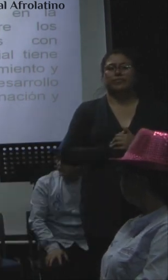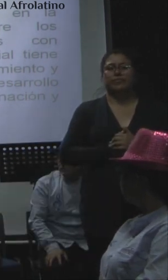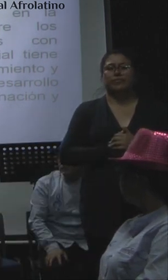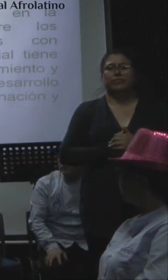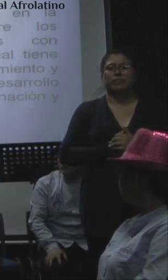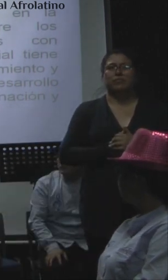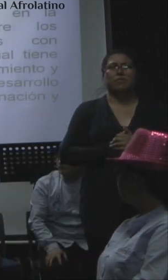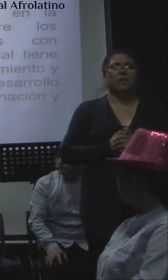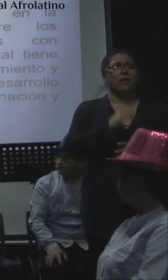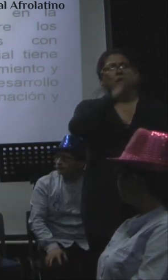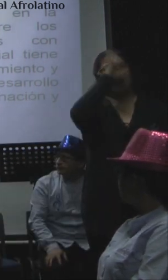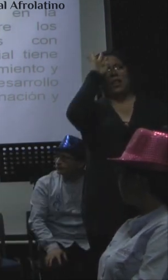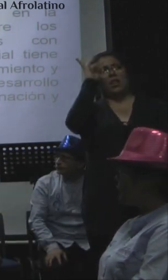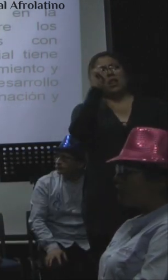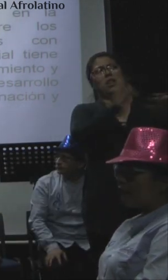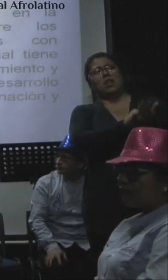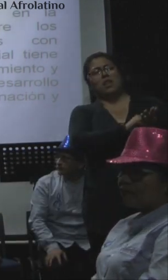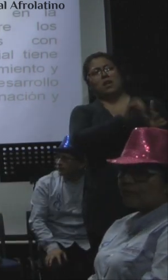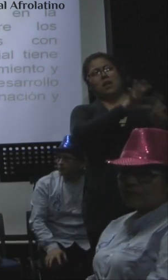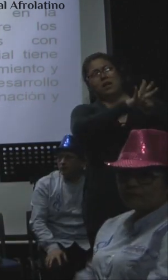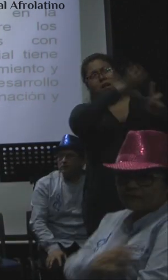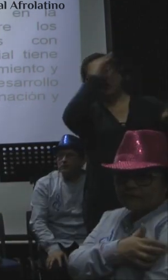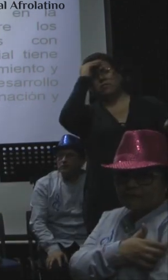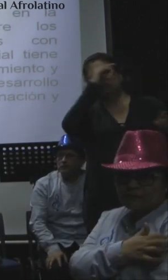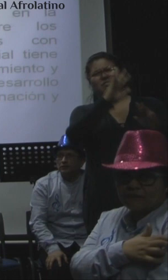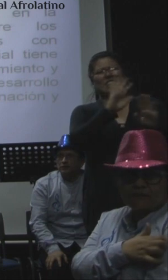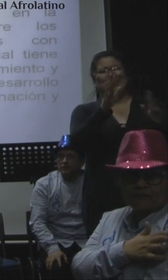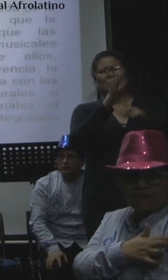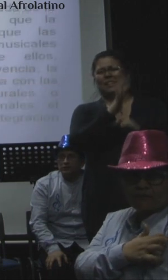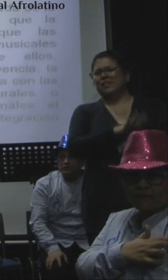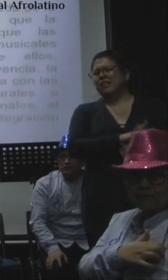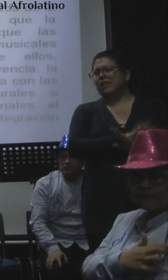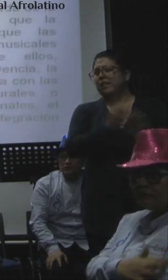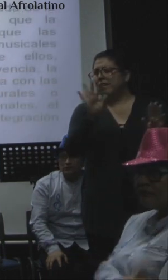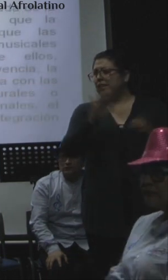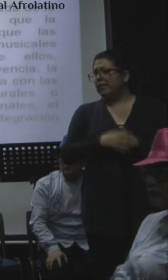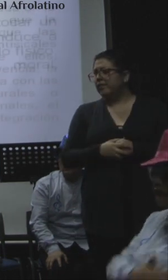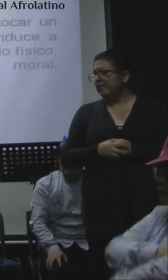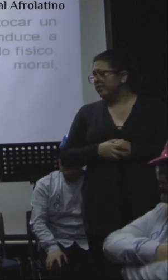sin prejuicios, ni discriminación, ni nada de esas cosas. Sigamos.